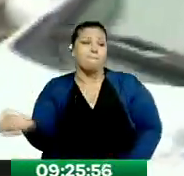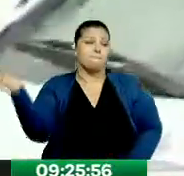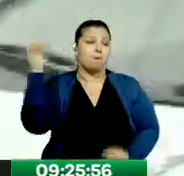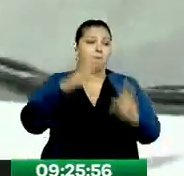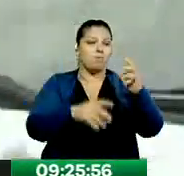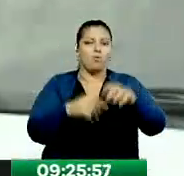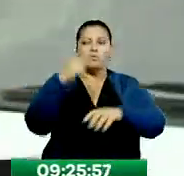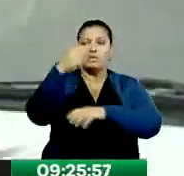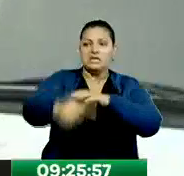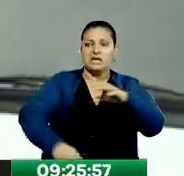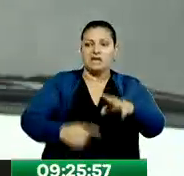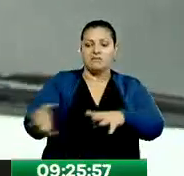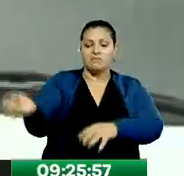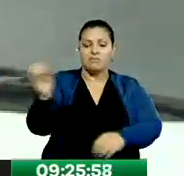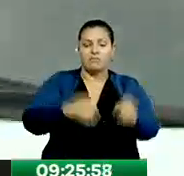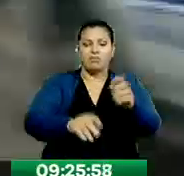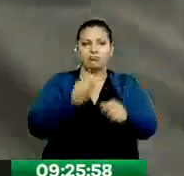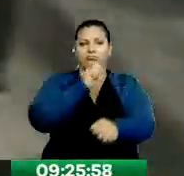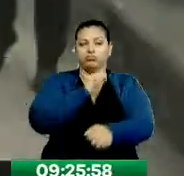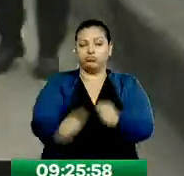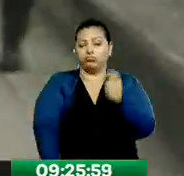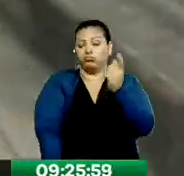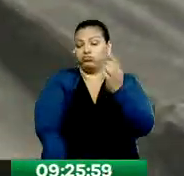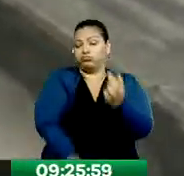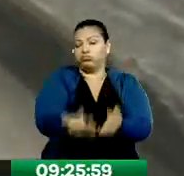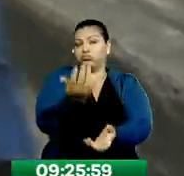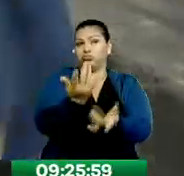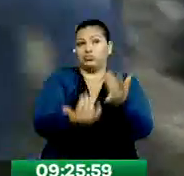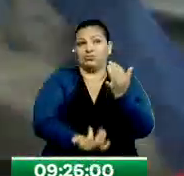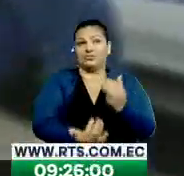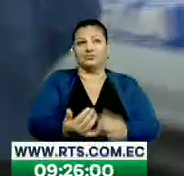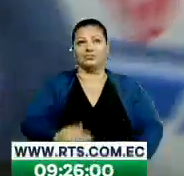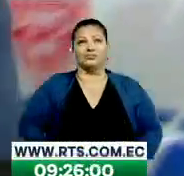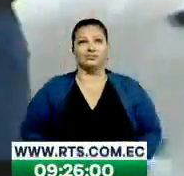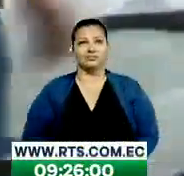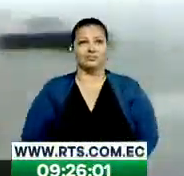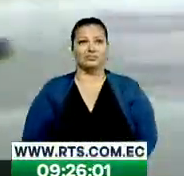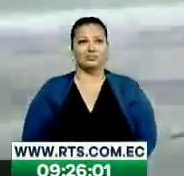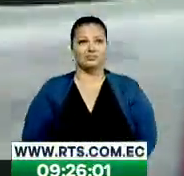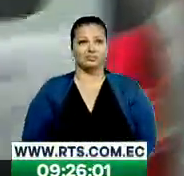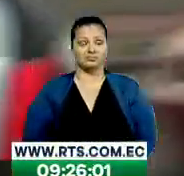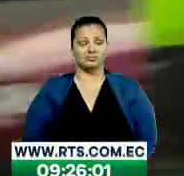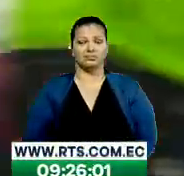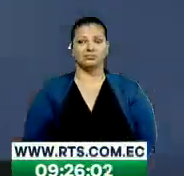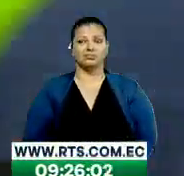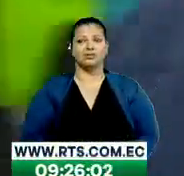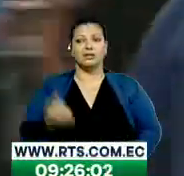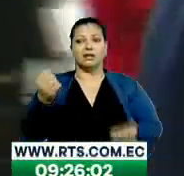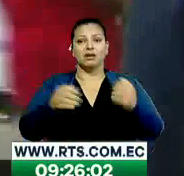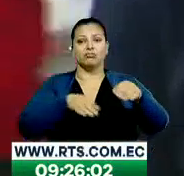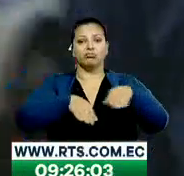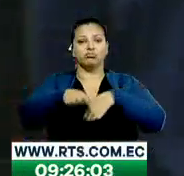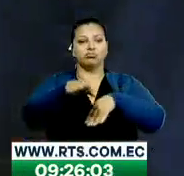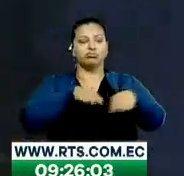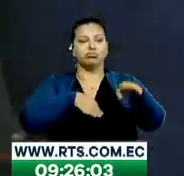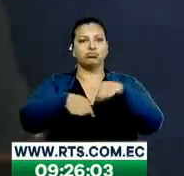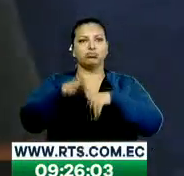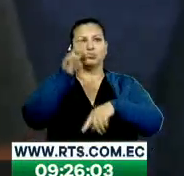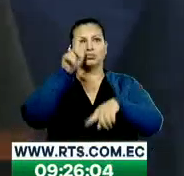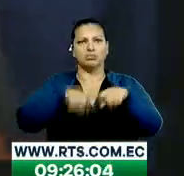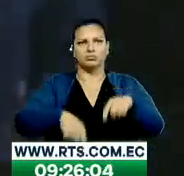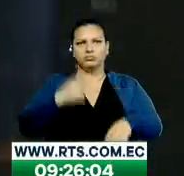llantas. Hace tiempo que no veo aquello. Yo también, hace tiempo que no veía eso. Impiden el normal tránsito vehicular y peatonal. Y peor,